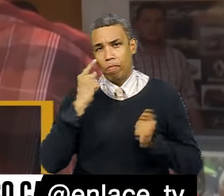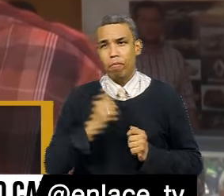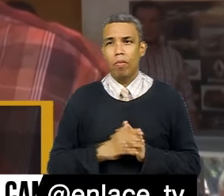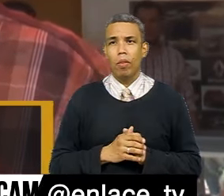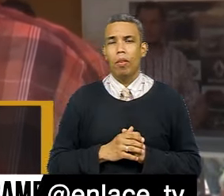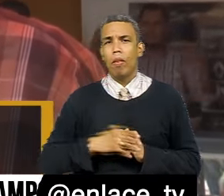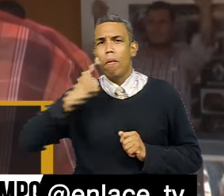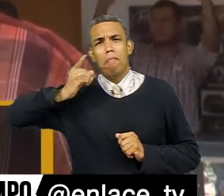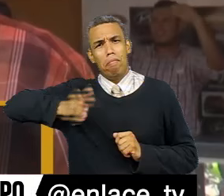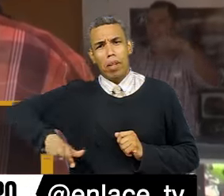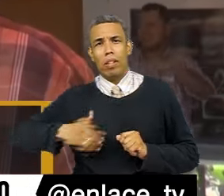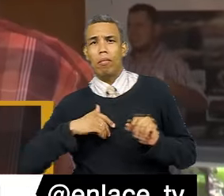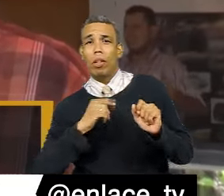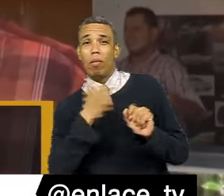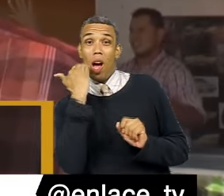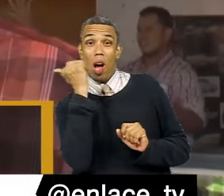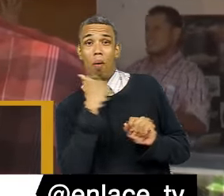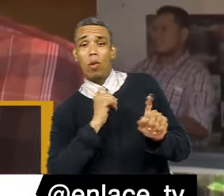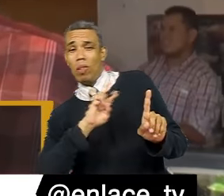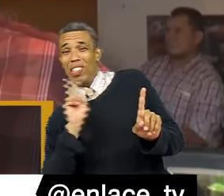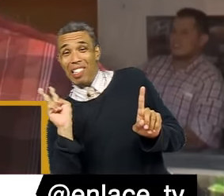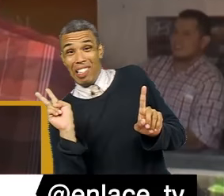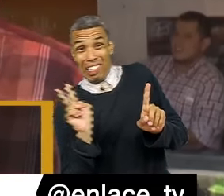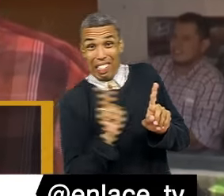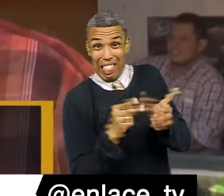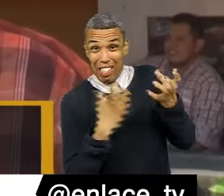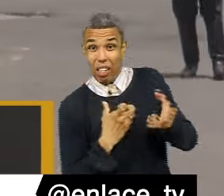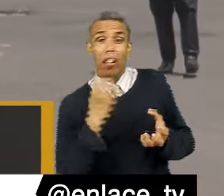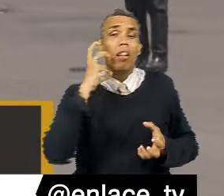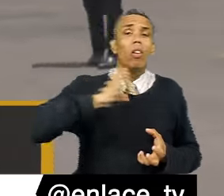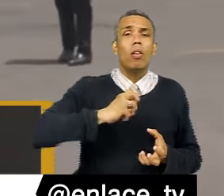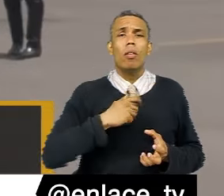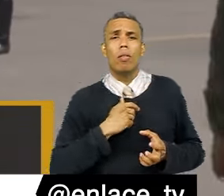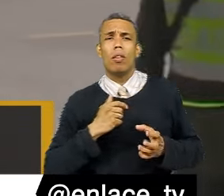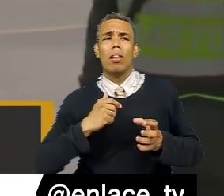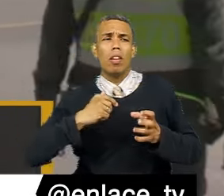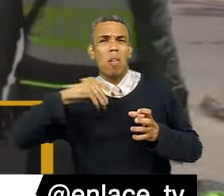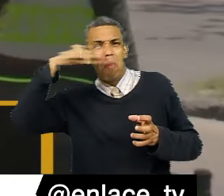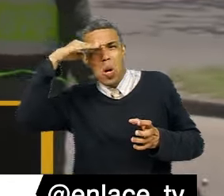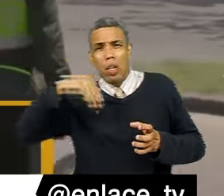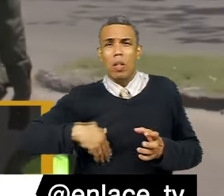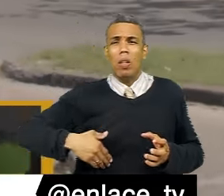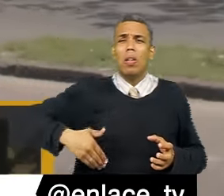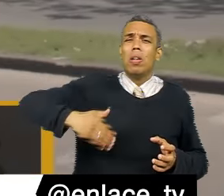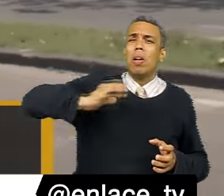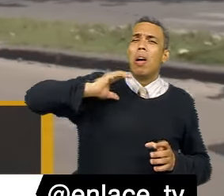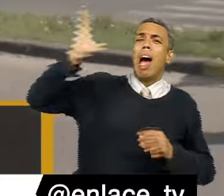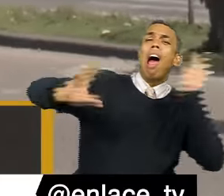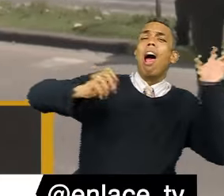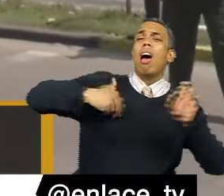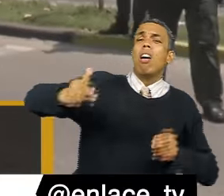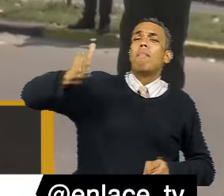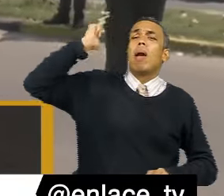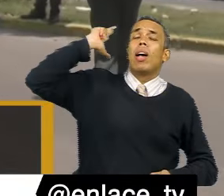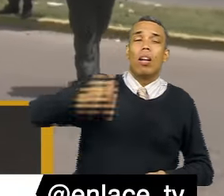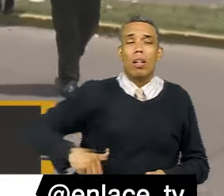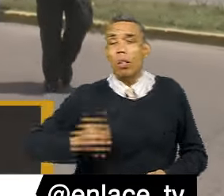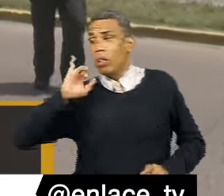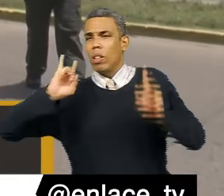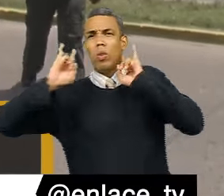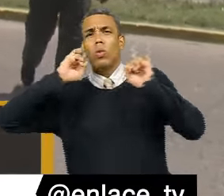una... Cuando sentimos fue la bullaranga de los policías y el señor pues venía en apoyo, los dos agentes venían en apoyo,